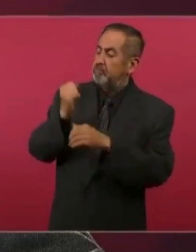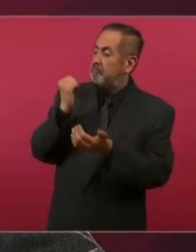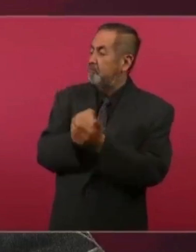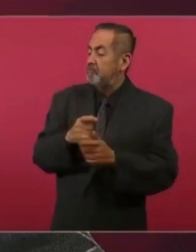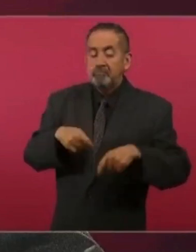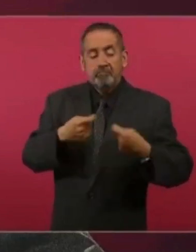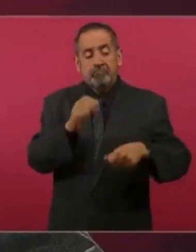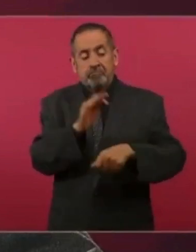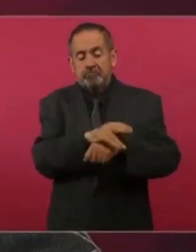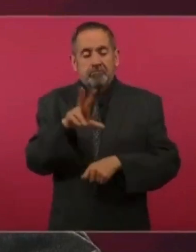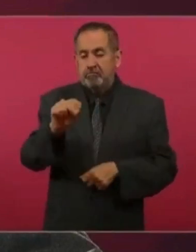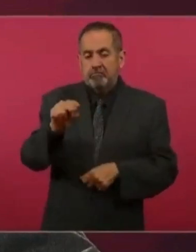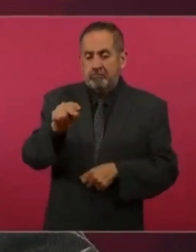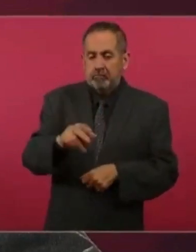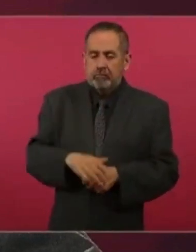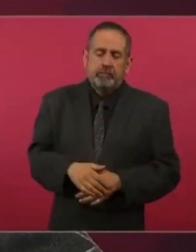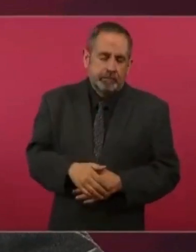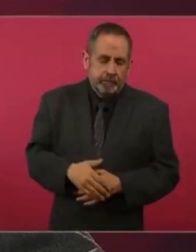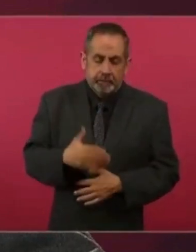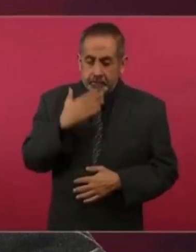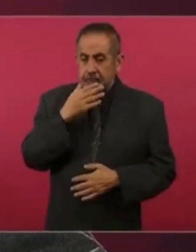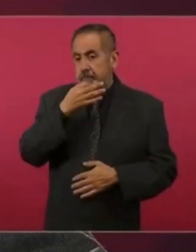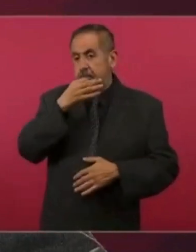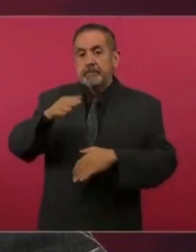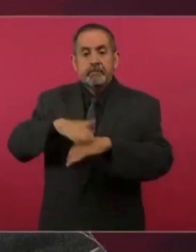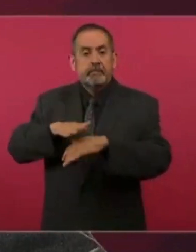la resolución, también decirle a la gente,